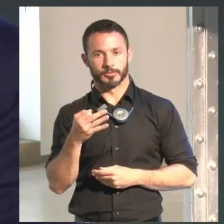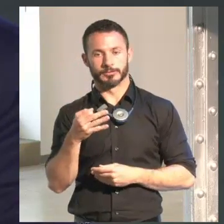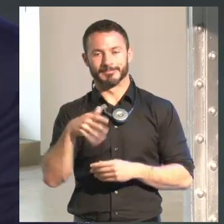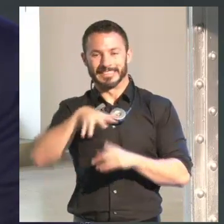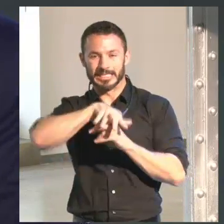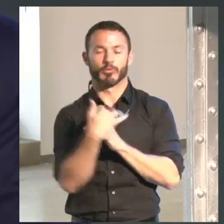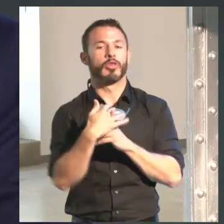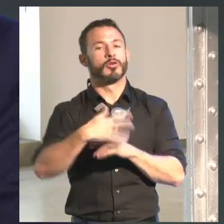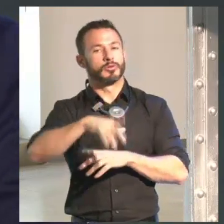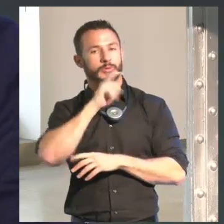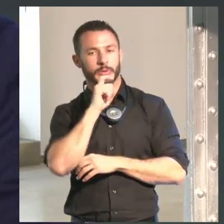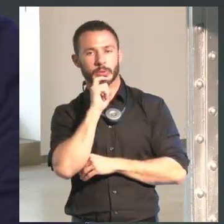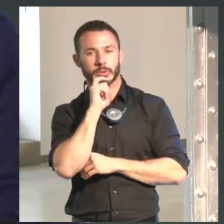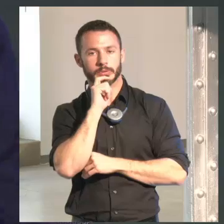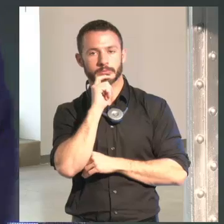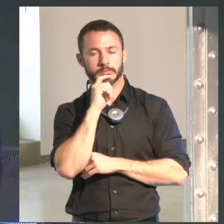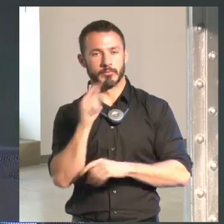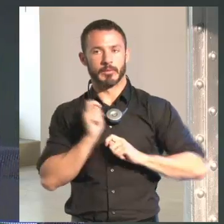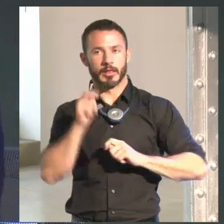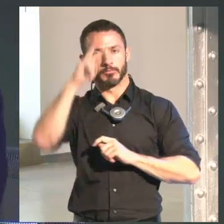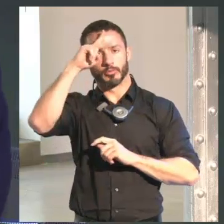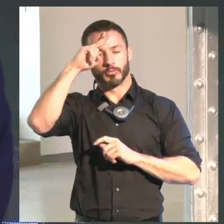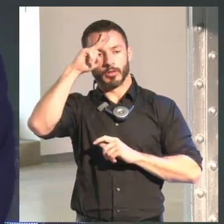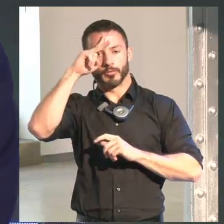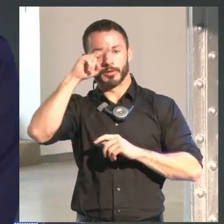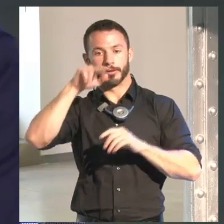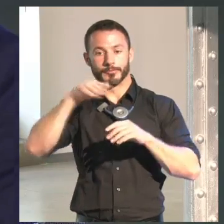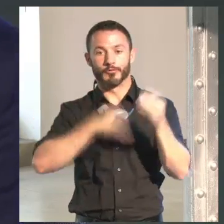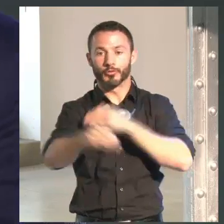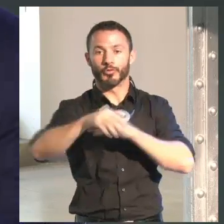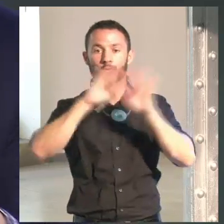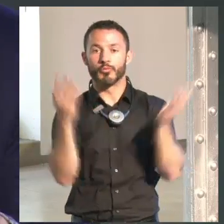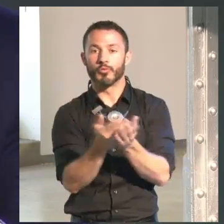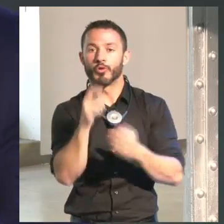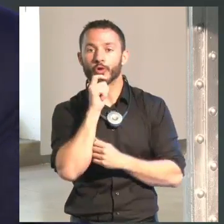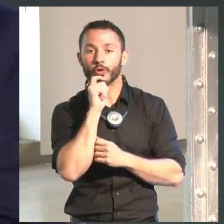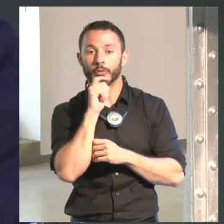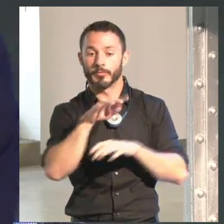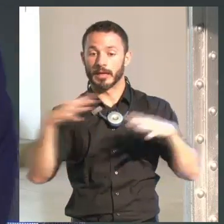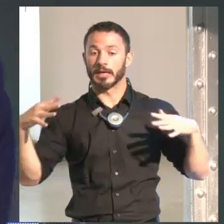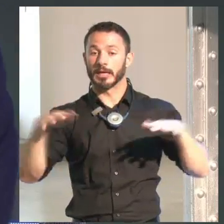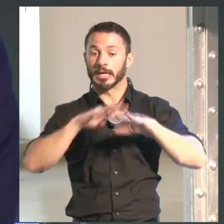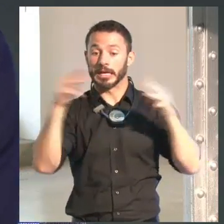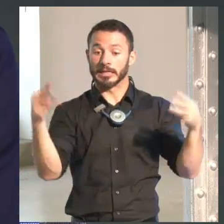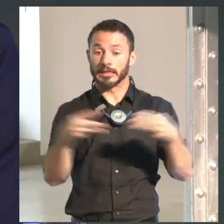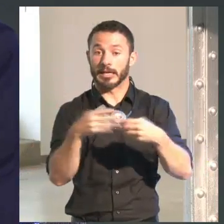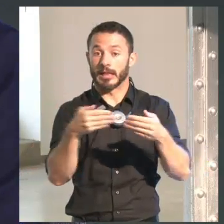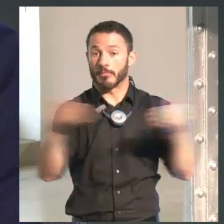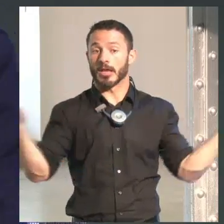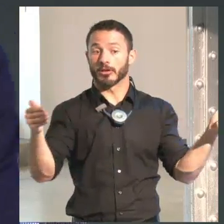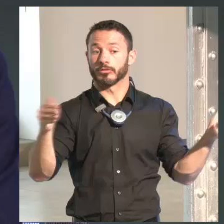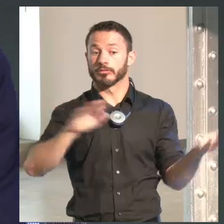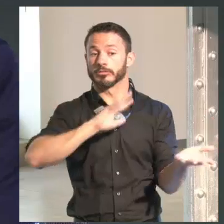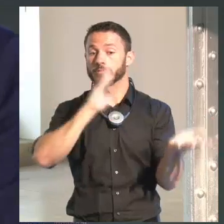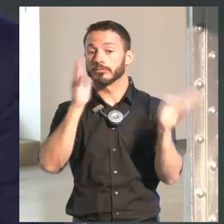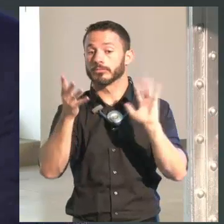complejo. Y a mí me preocupa mucho al mundo al que vamos. ¿A qué mundo vamos? Vamos del Internet abierto al Internet cerrado. De